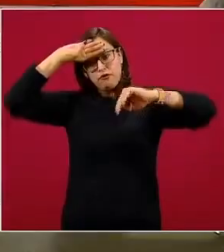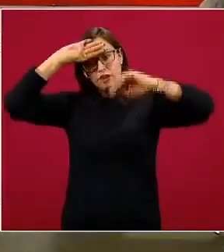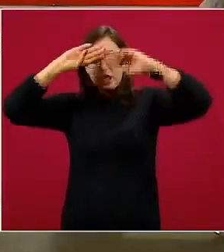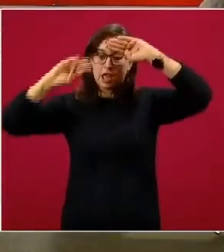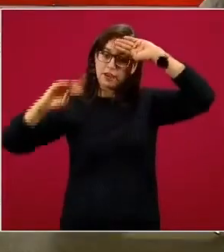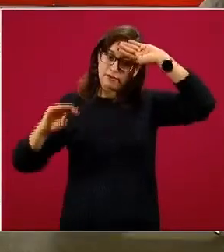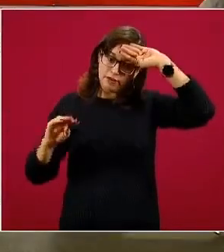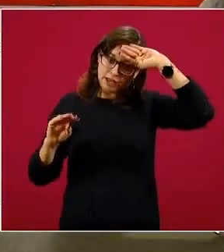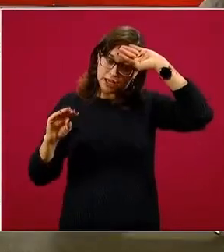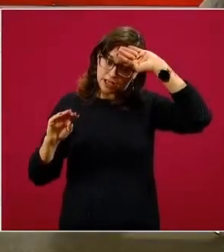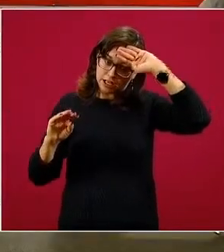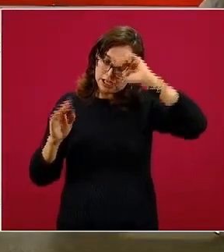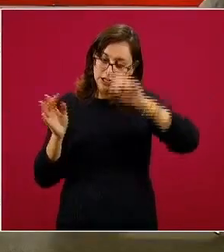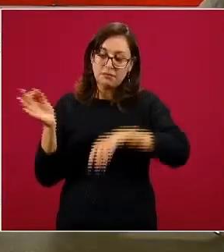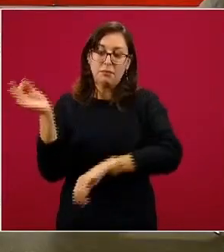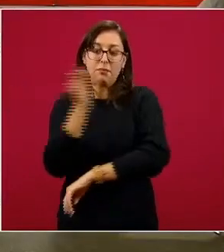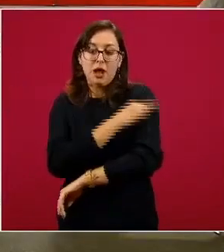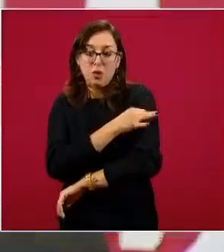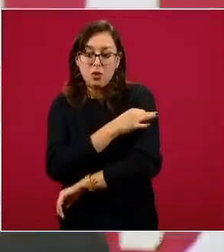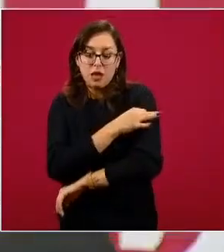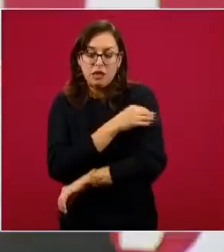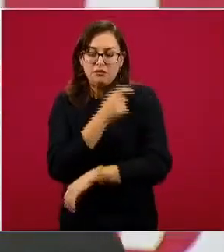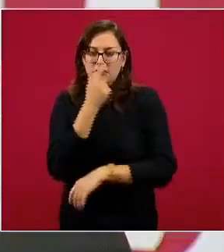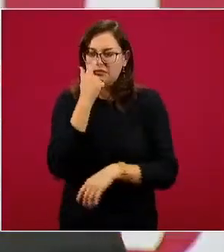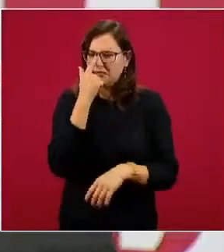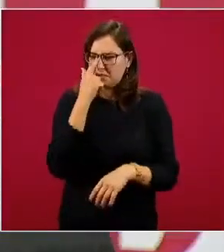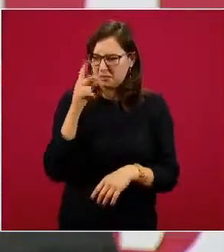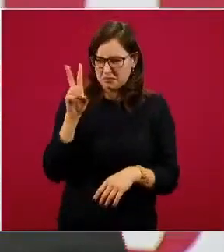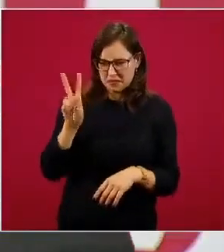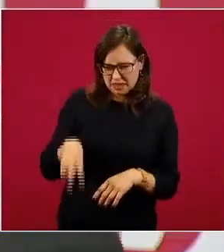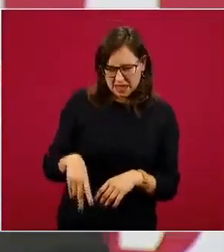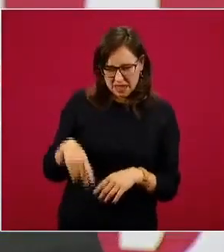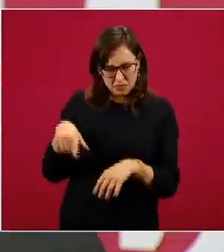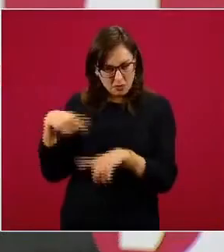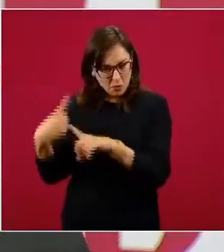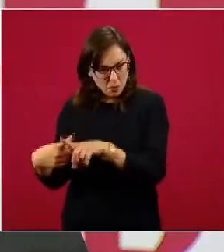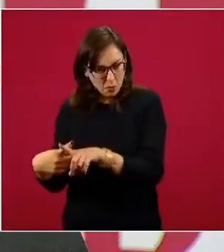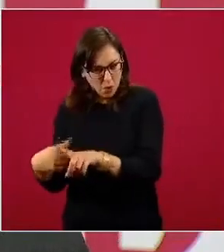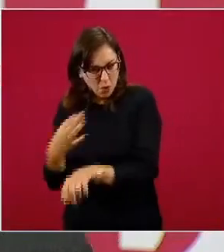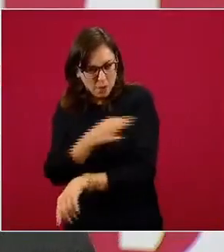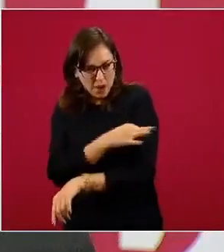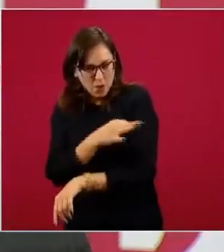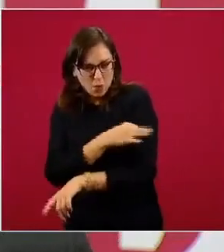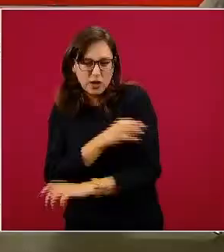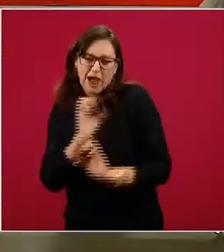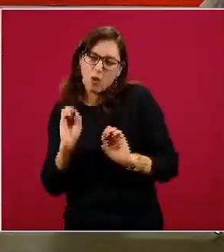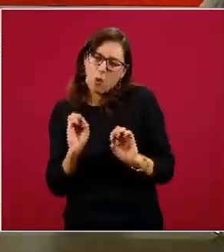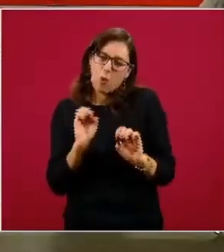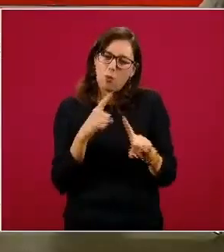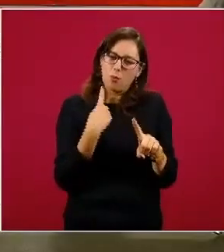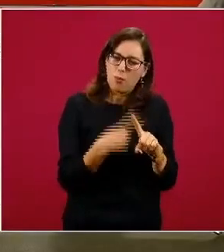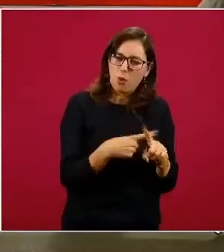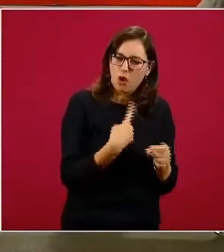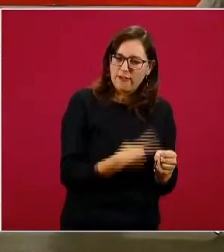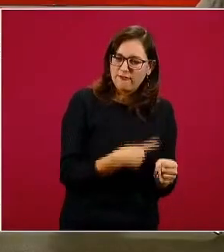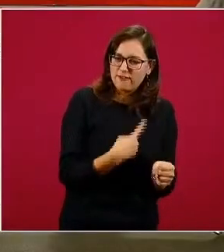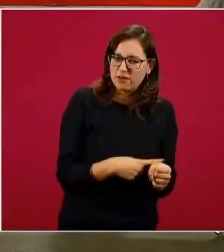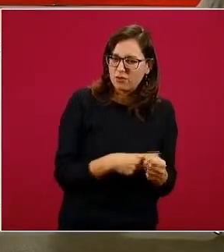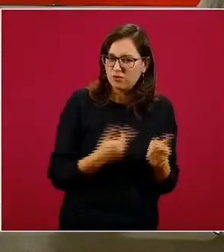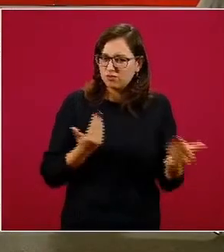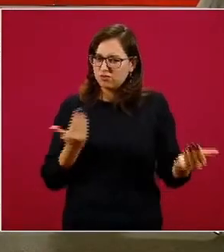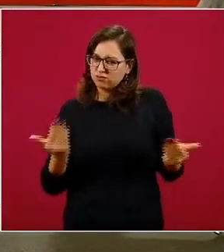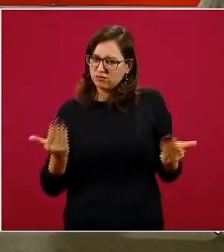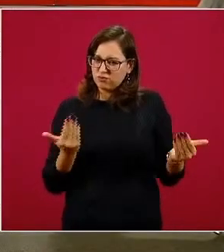día siguiente de ser vacunada, sería difícil discernir, separar, identificar si la fiebre se explica por la